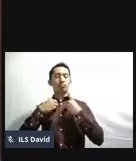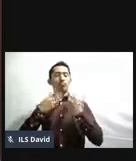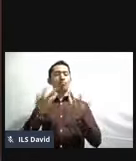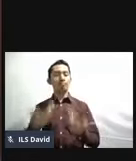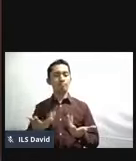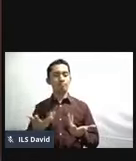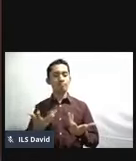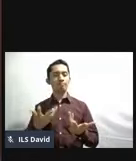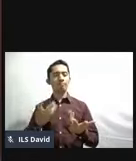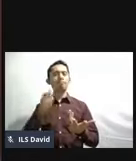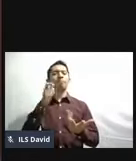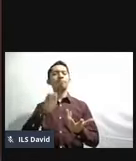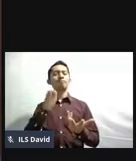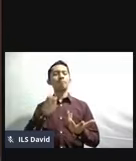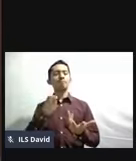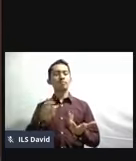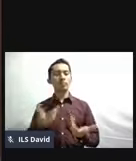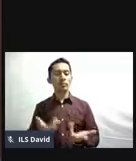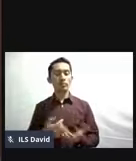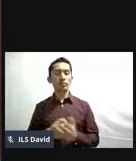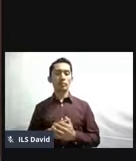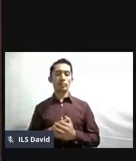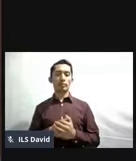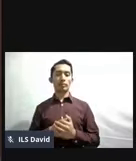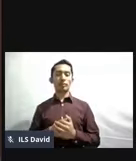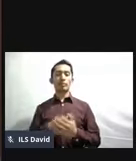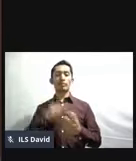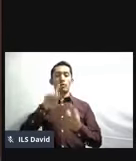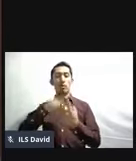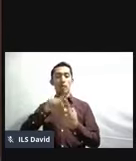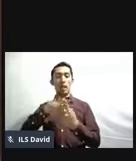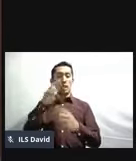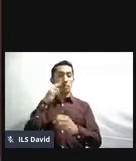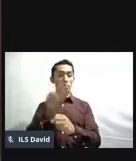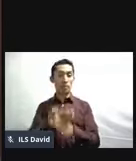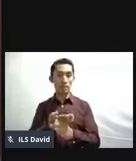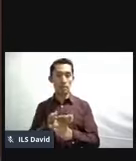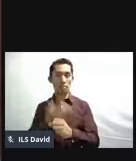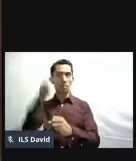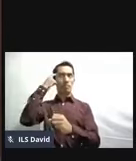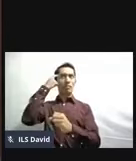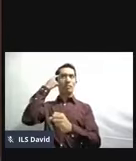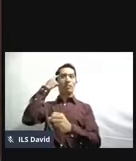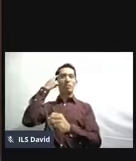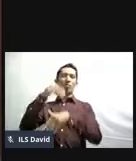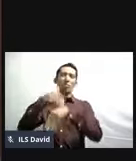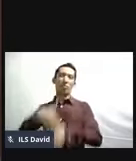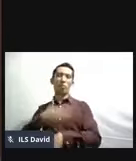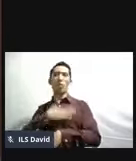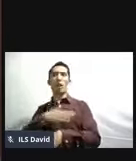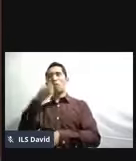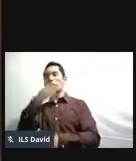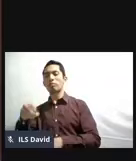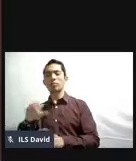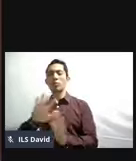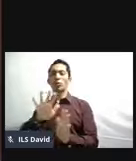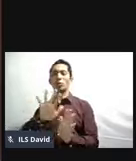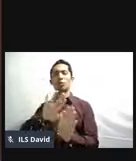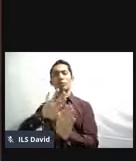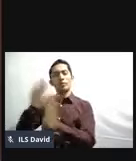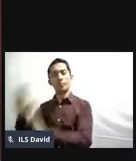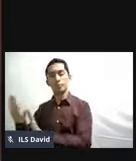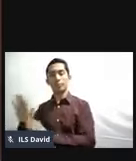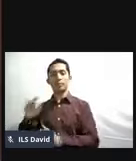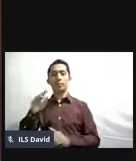del valor, o perdón, de la clasificación de la obligación o la obediencia. Enseñar desde pequeñas y pequeños a nuestras niñas y